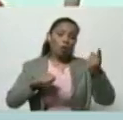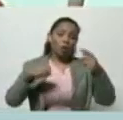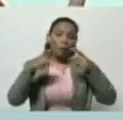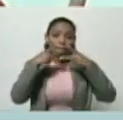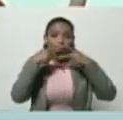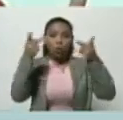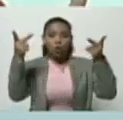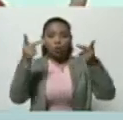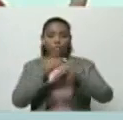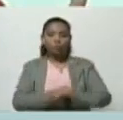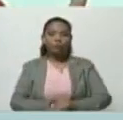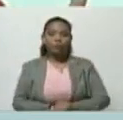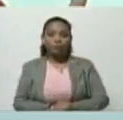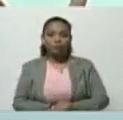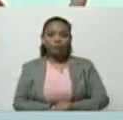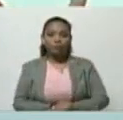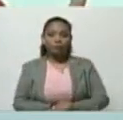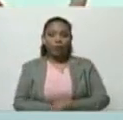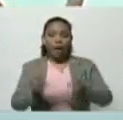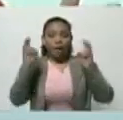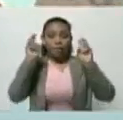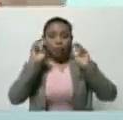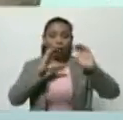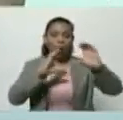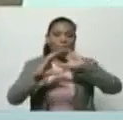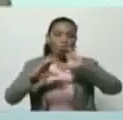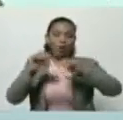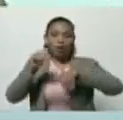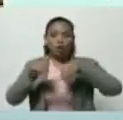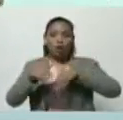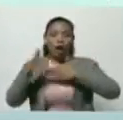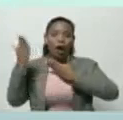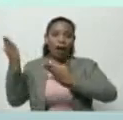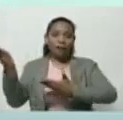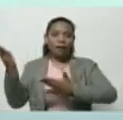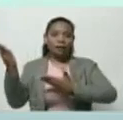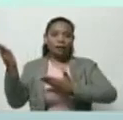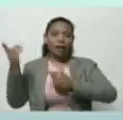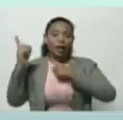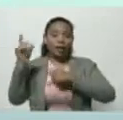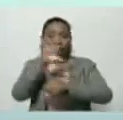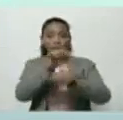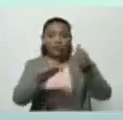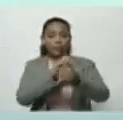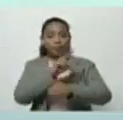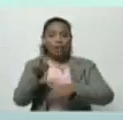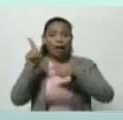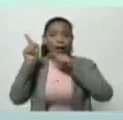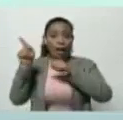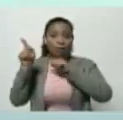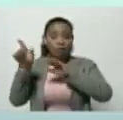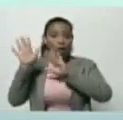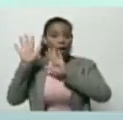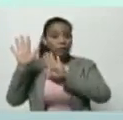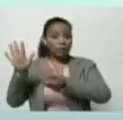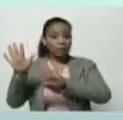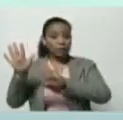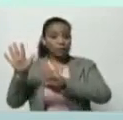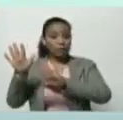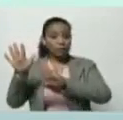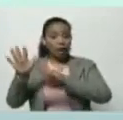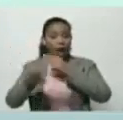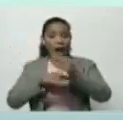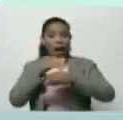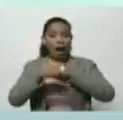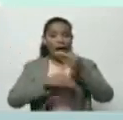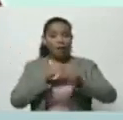propaganda y en asuntos comunicacionales electorales ahí, que es esa vicepresidencia. Eso